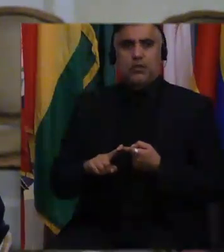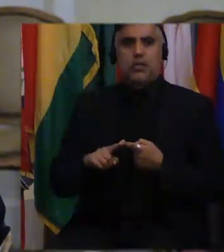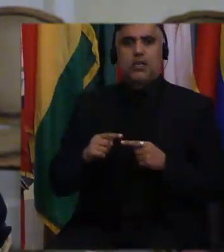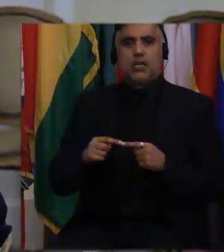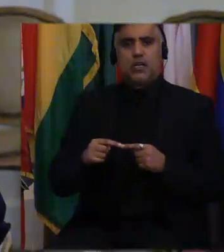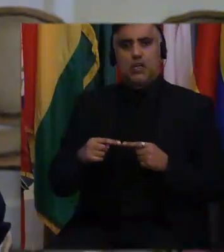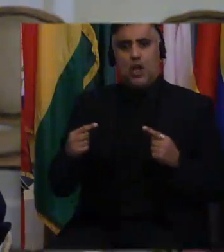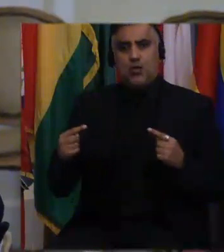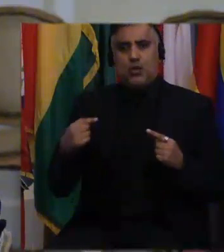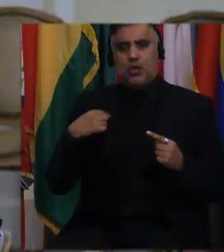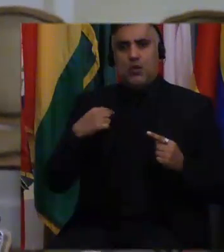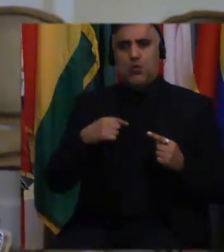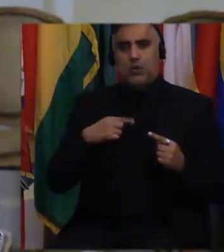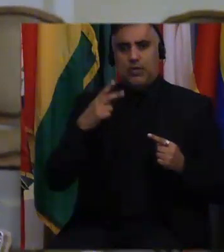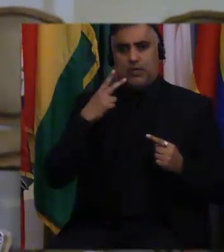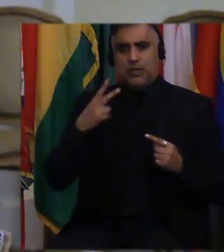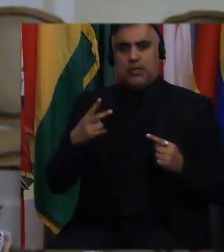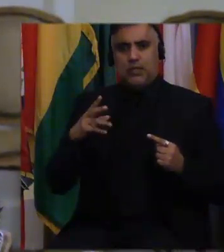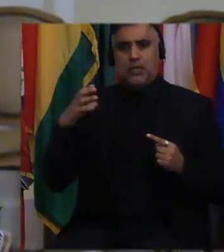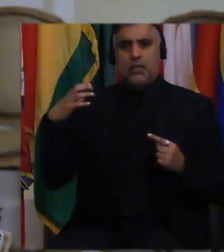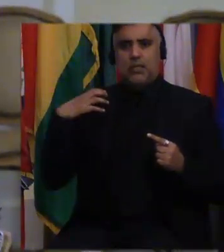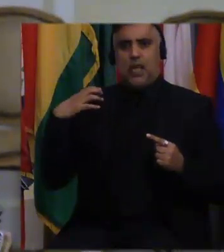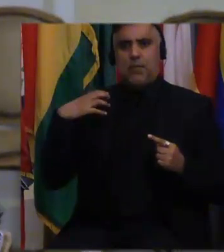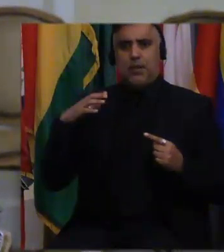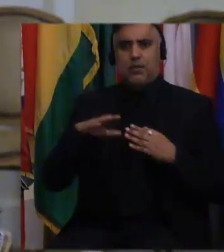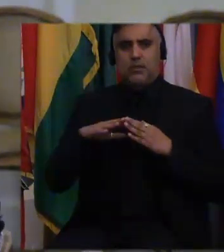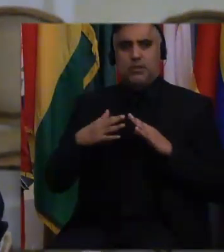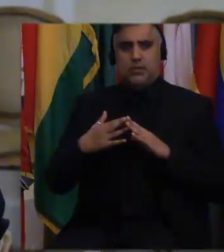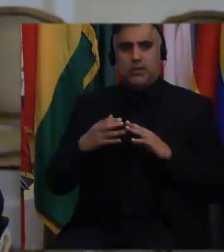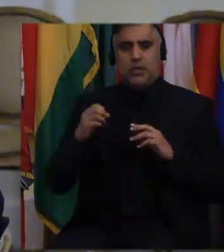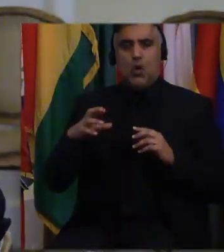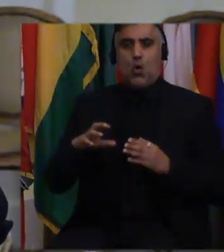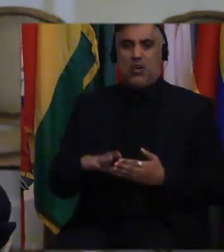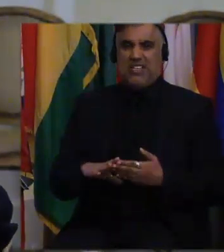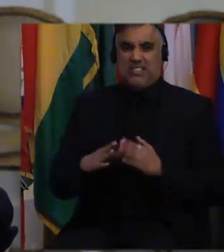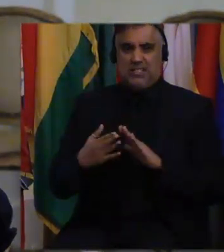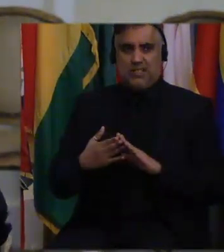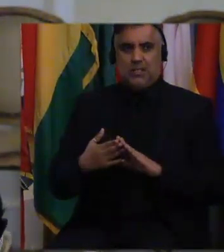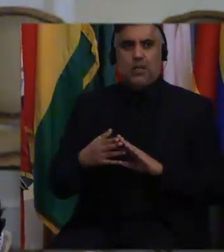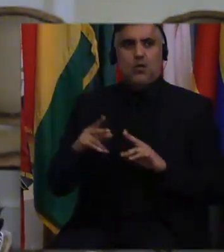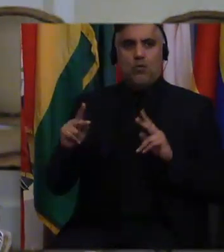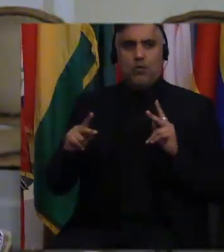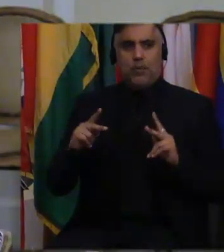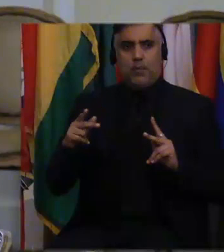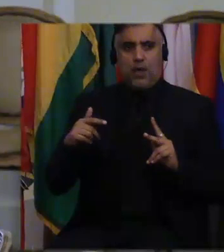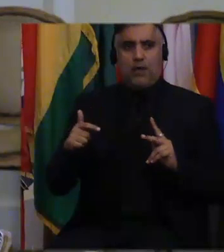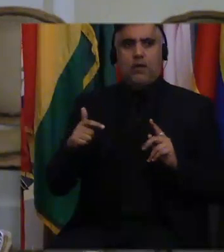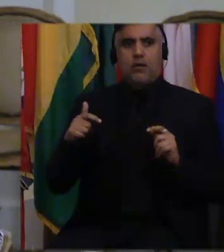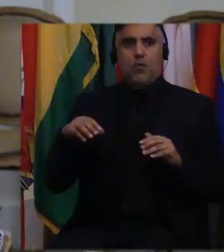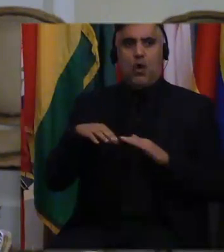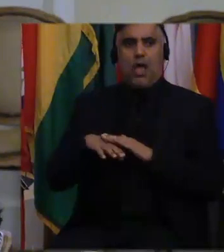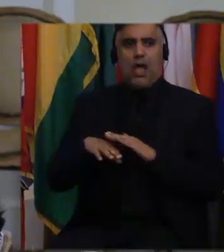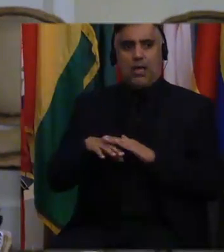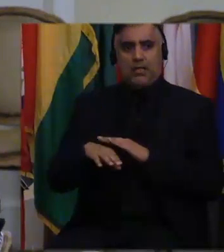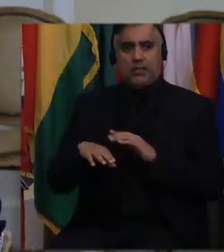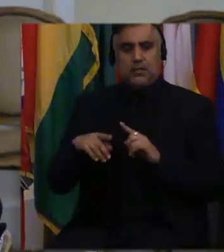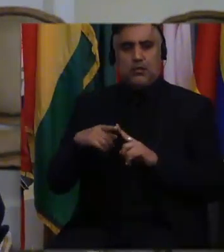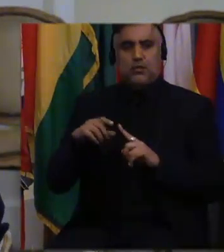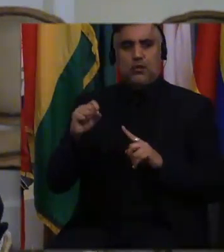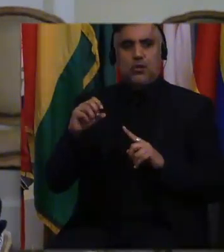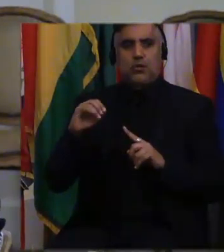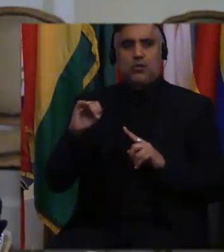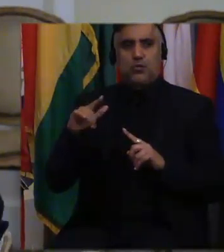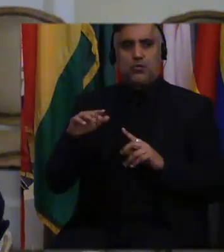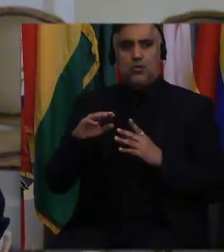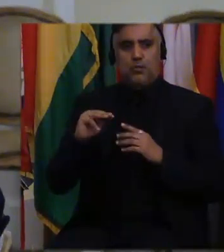capitales o en las ciudades que tienen más acceso a medios sociales o que tienen más conocimiento, las violencias